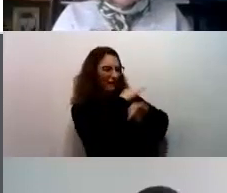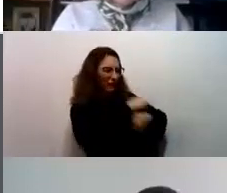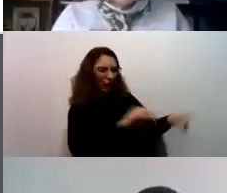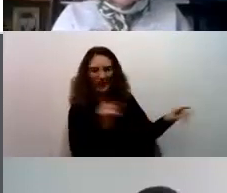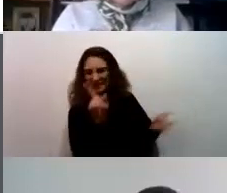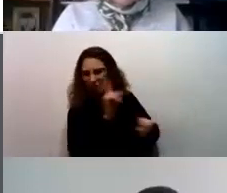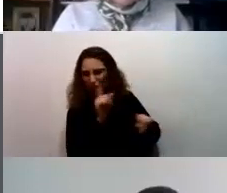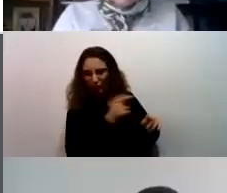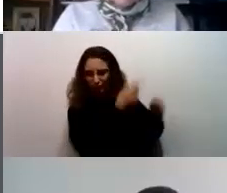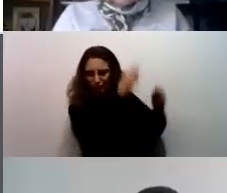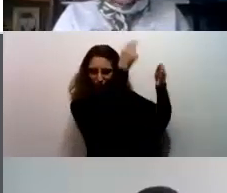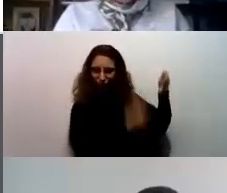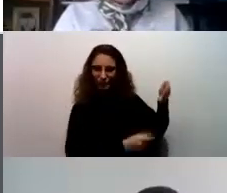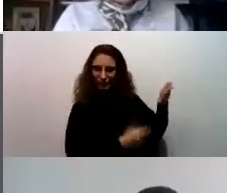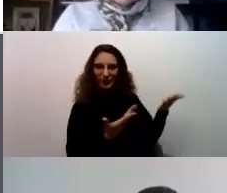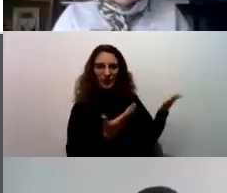inclusiva.